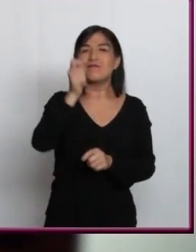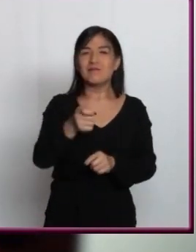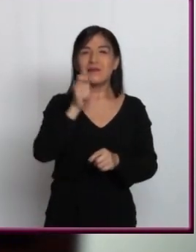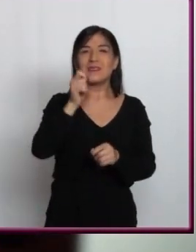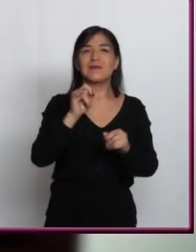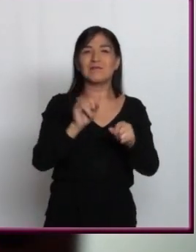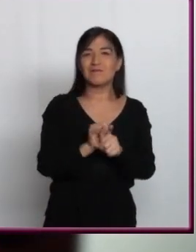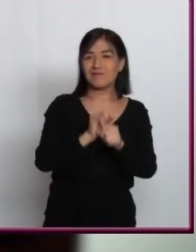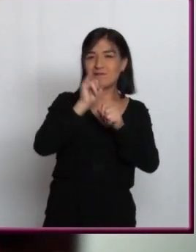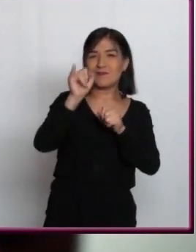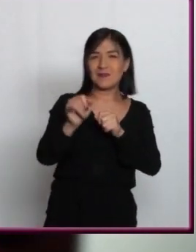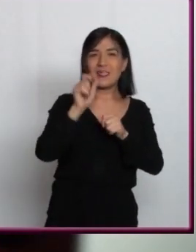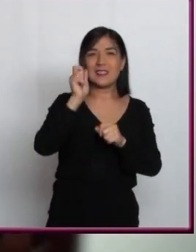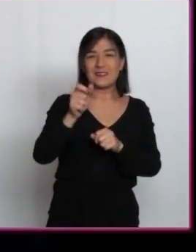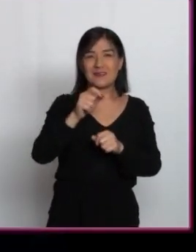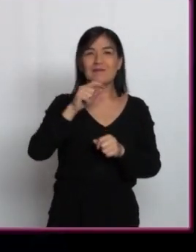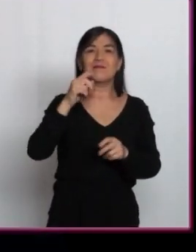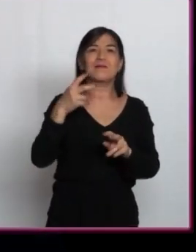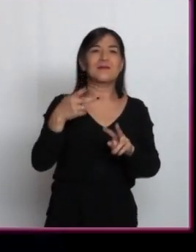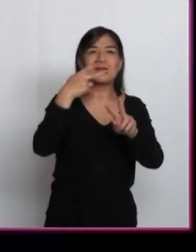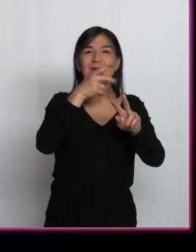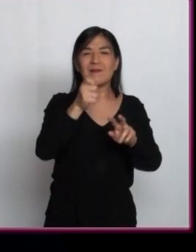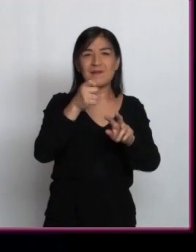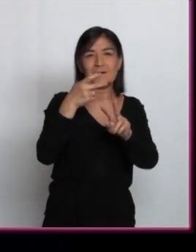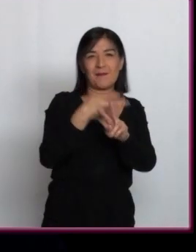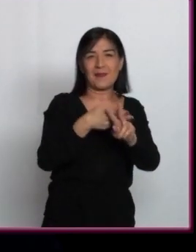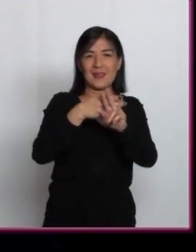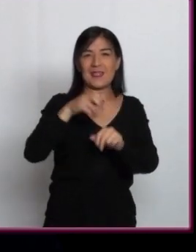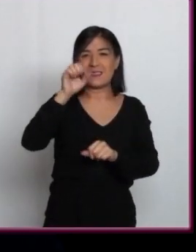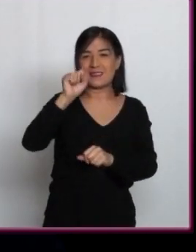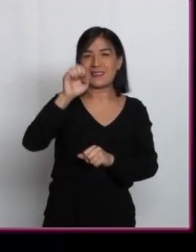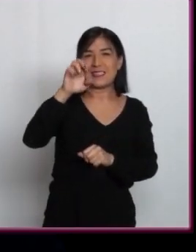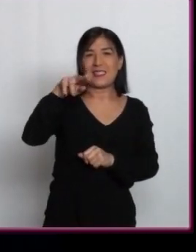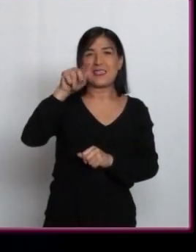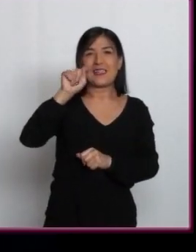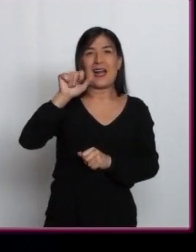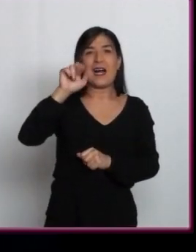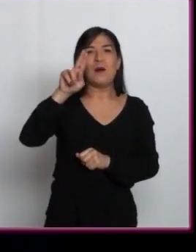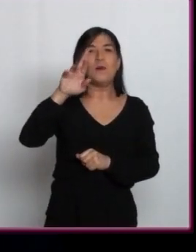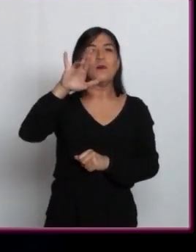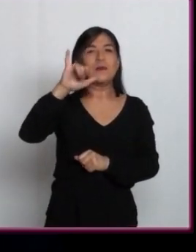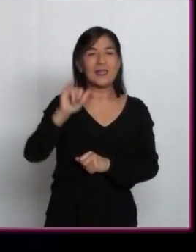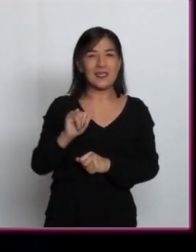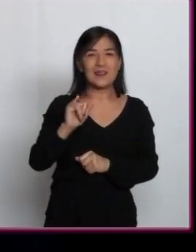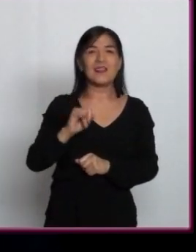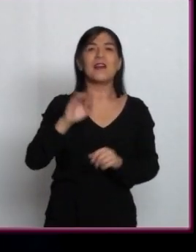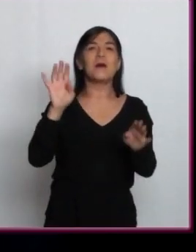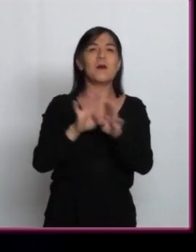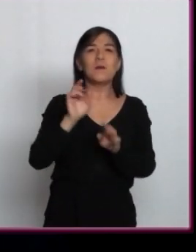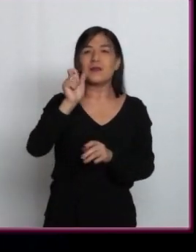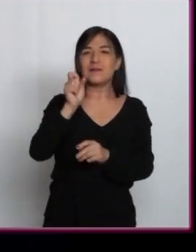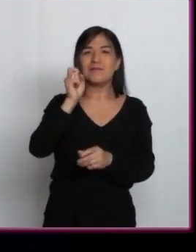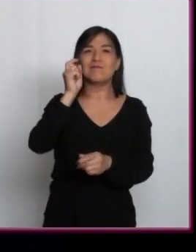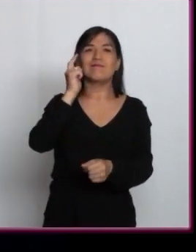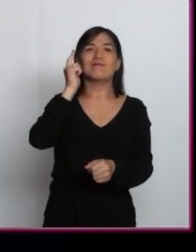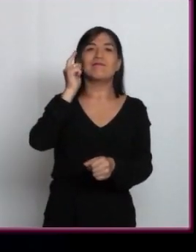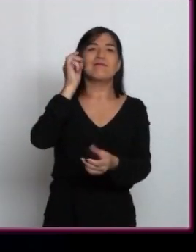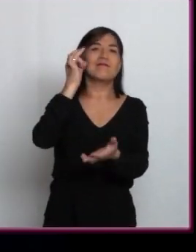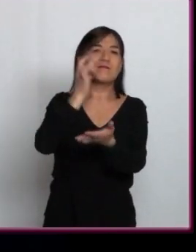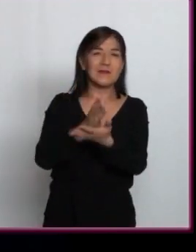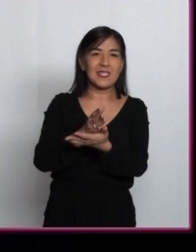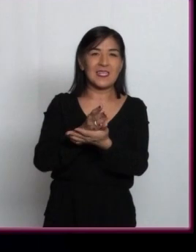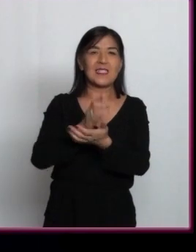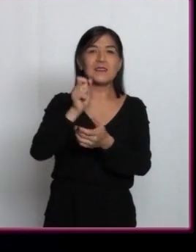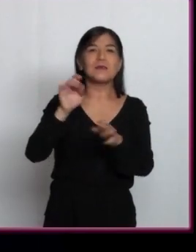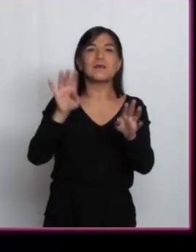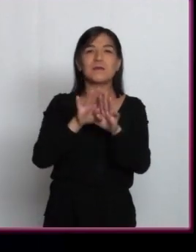existe hacia la Próxima Centauri? La distancia a Próxima Centauri se determinó usando